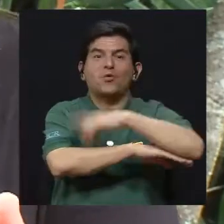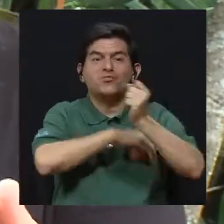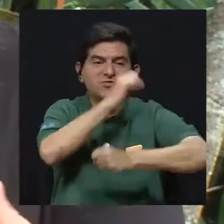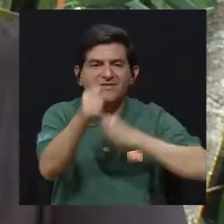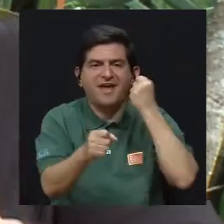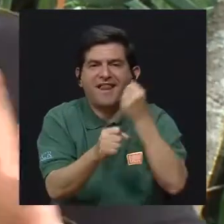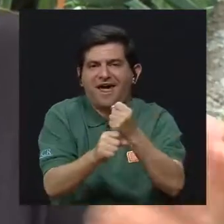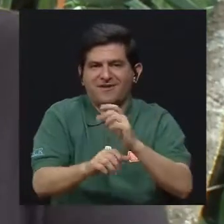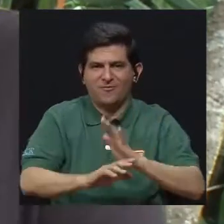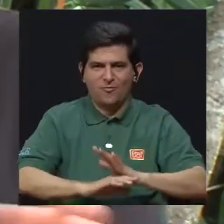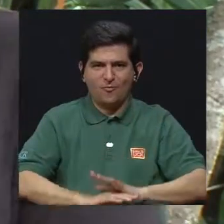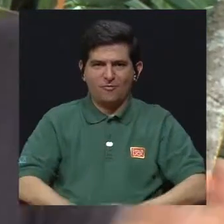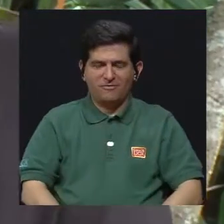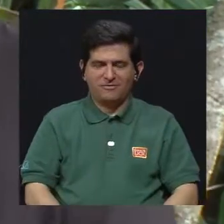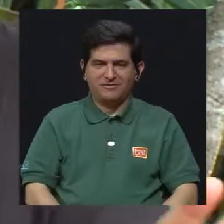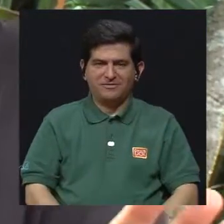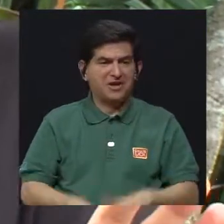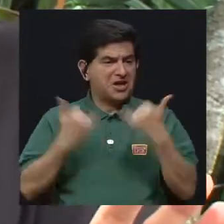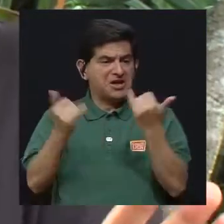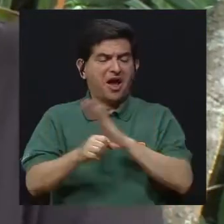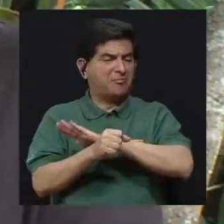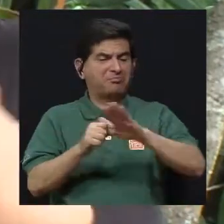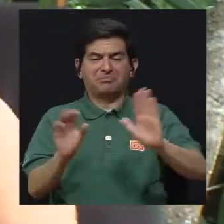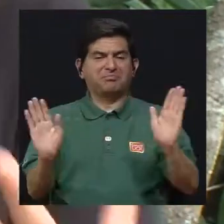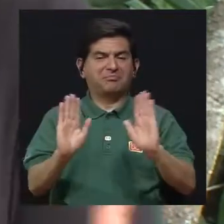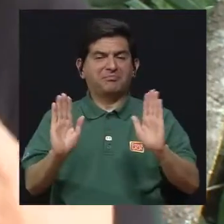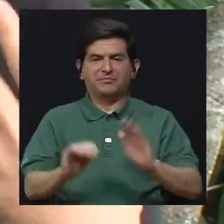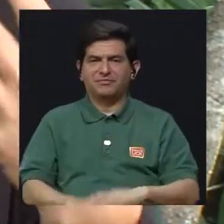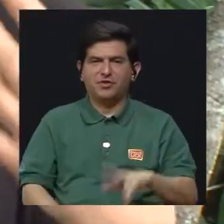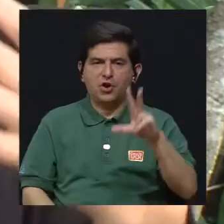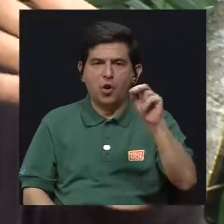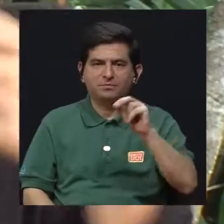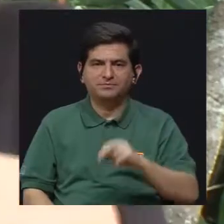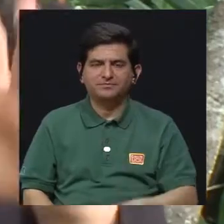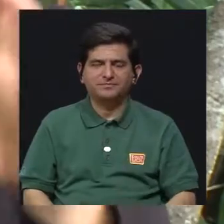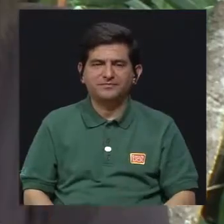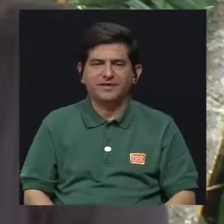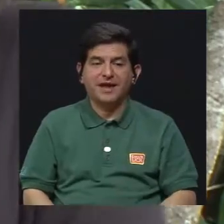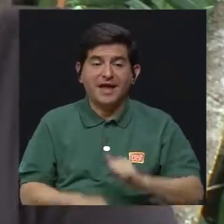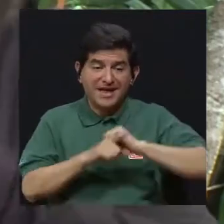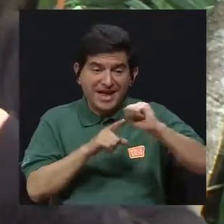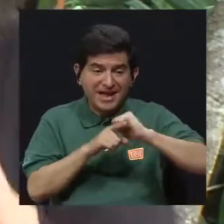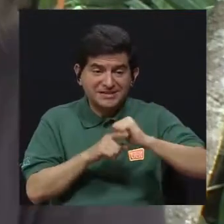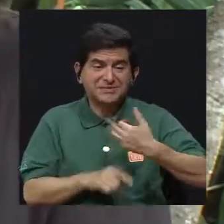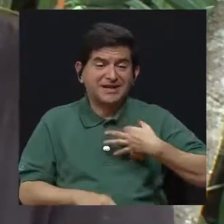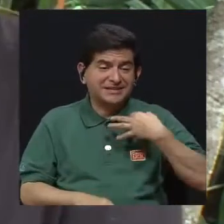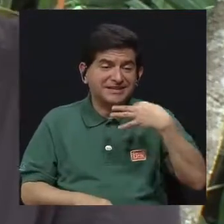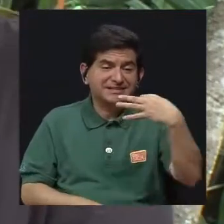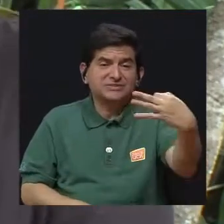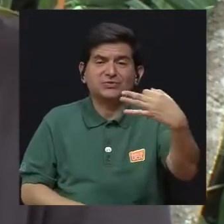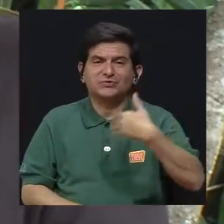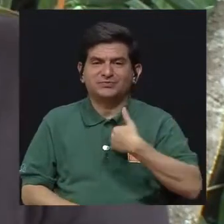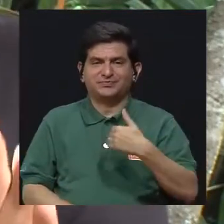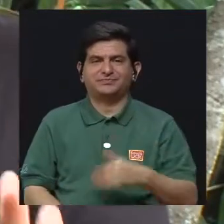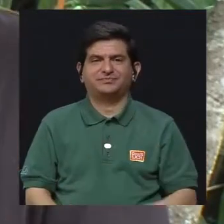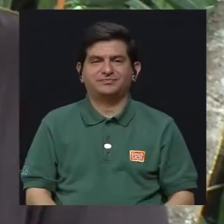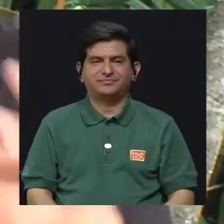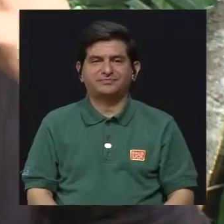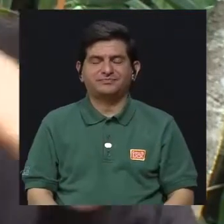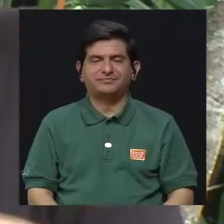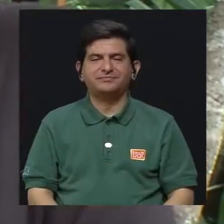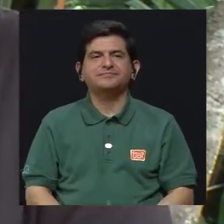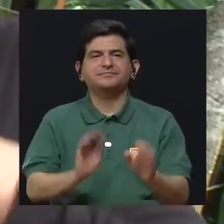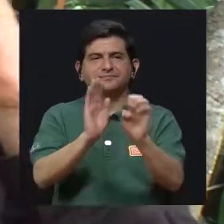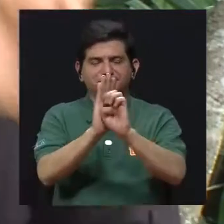día al año y con eso es suficiente, sino que tiene que ver con las prácticas que hacemos todos los días.